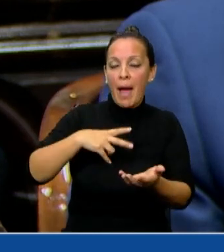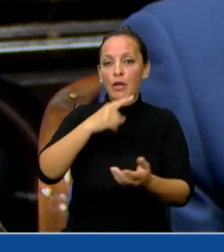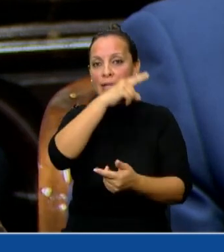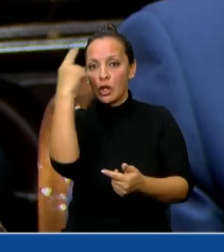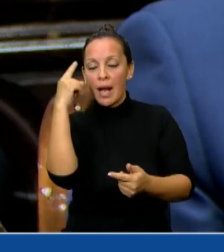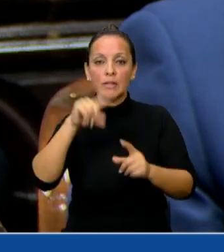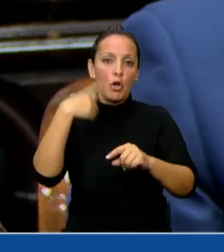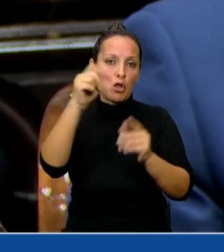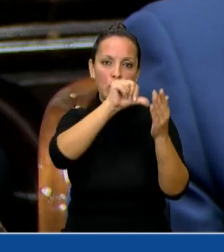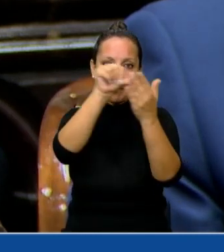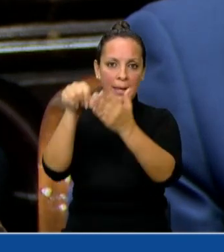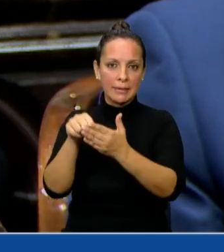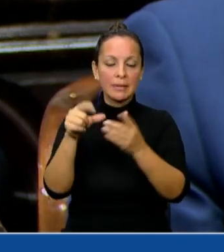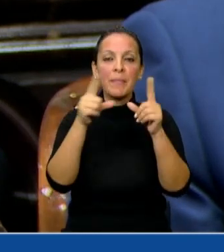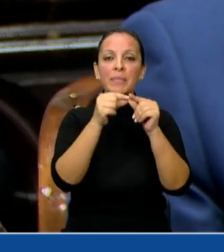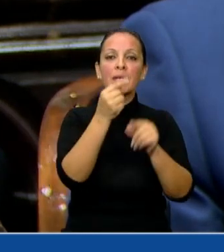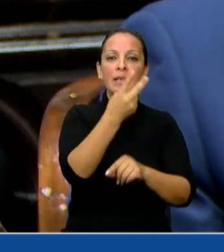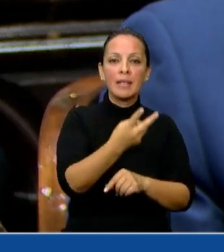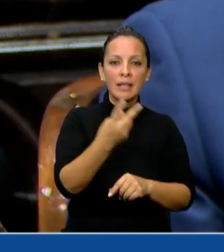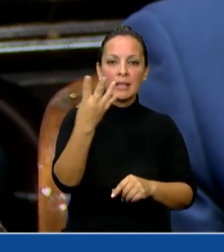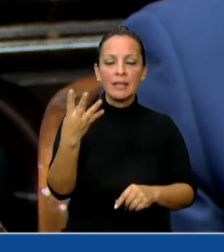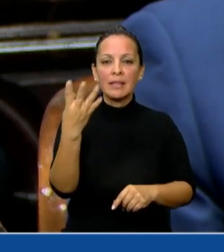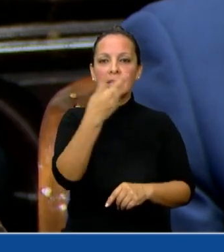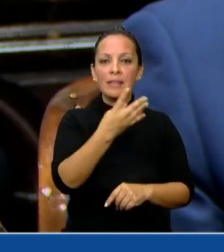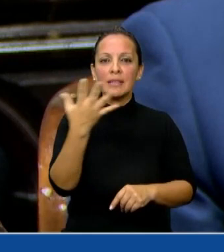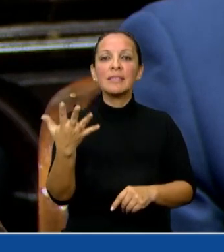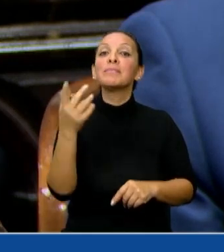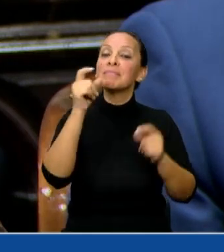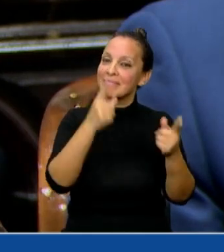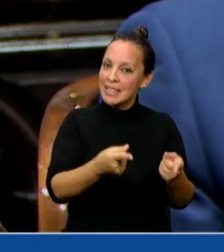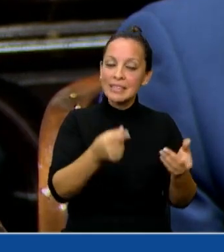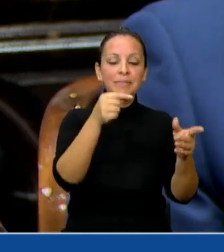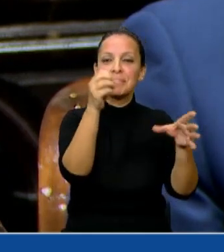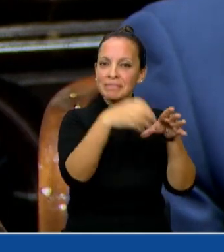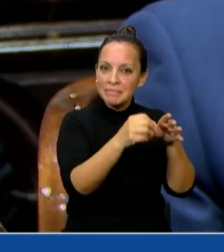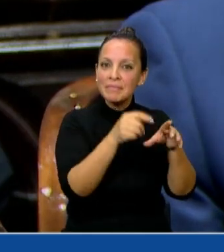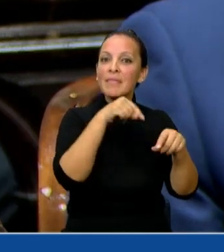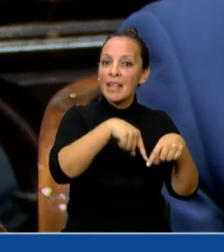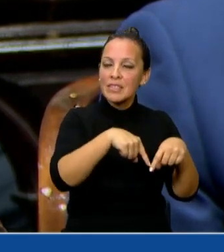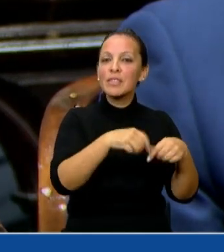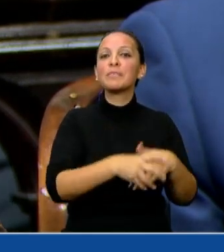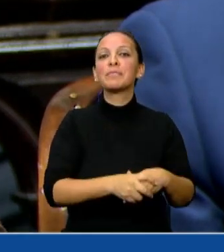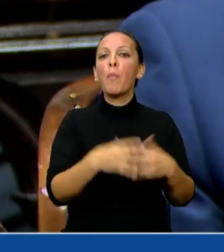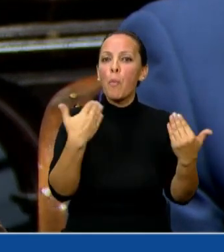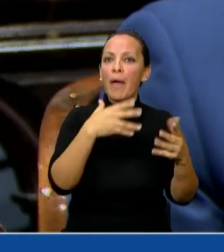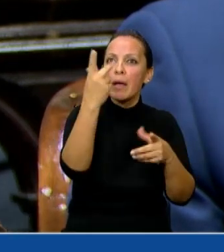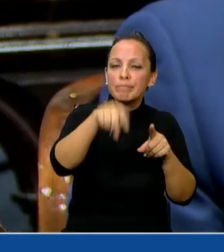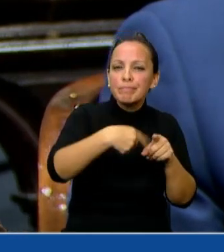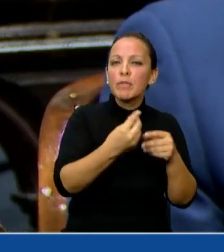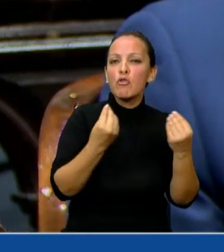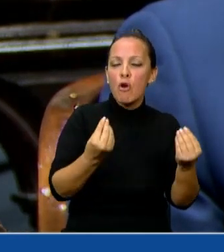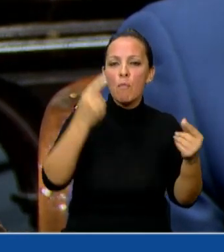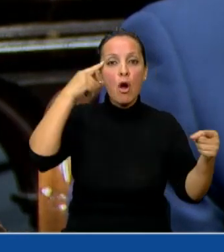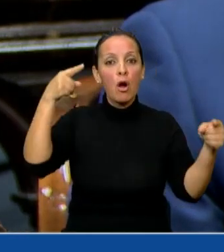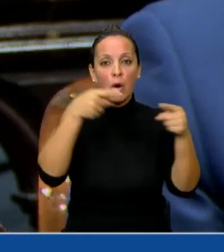El artículo 24 y 25 establecen que los recursos del fondo podrán ser invertidos teniendo por objetivo